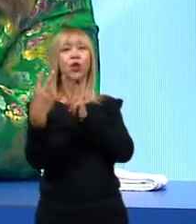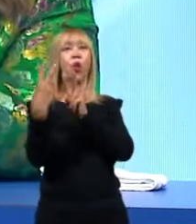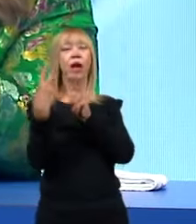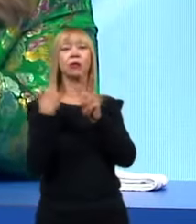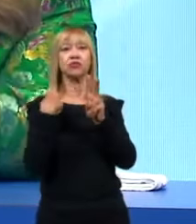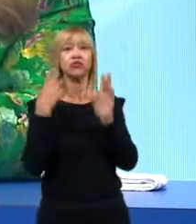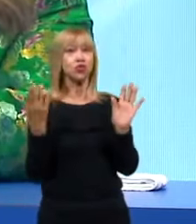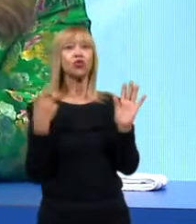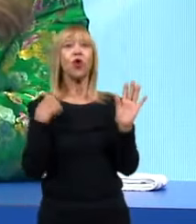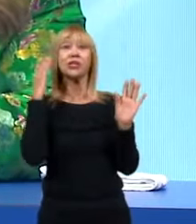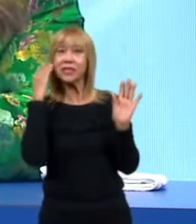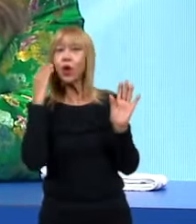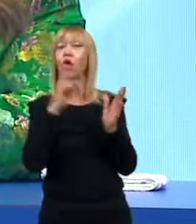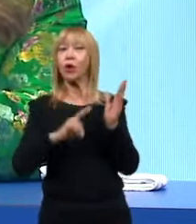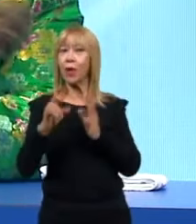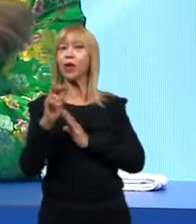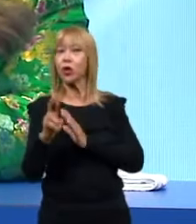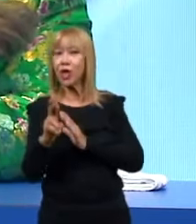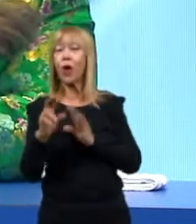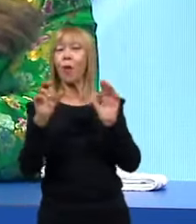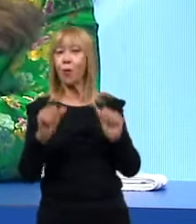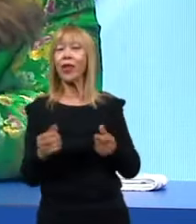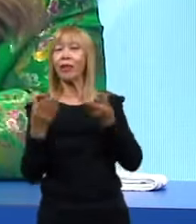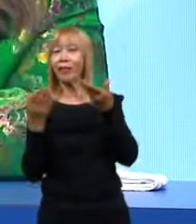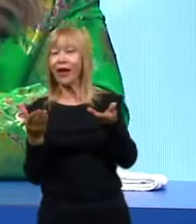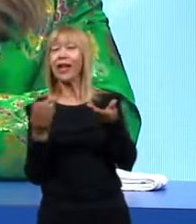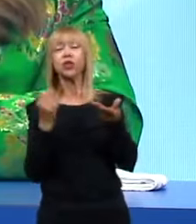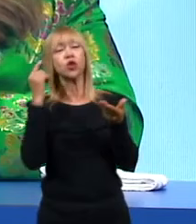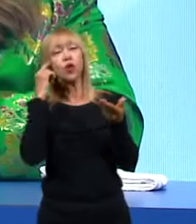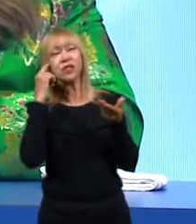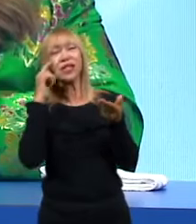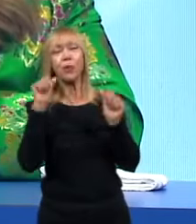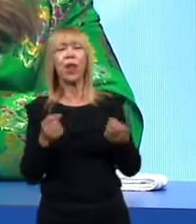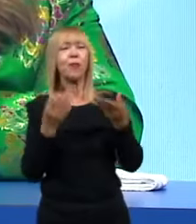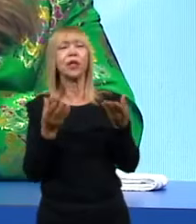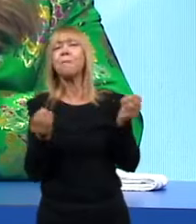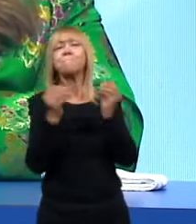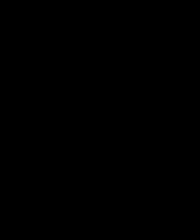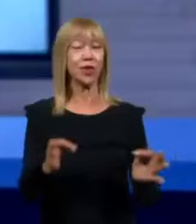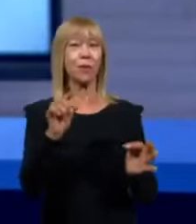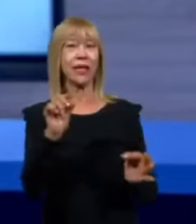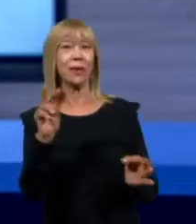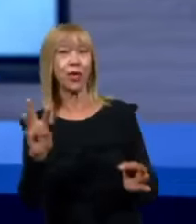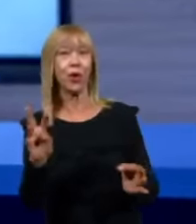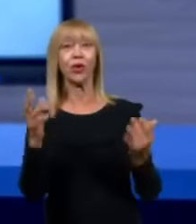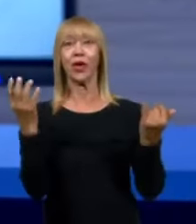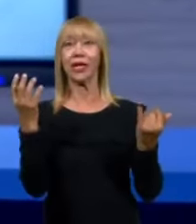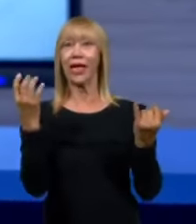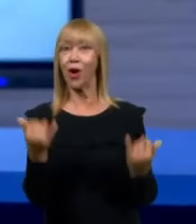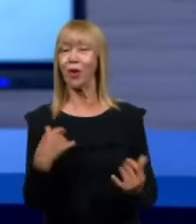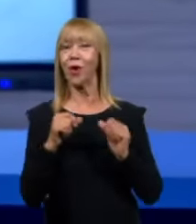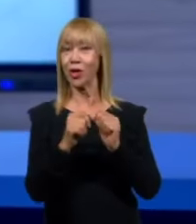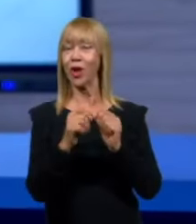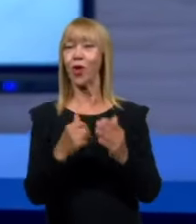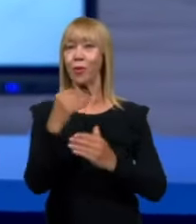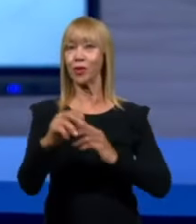jerezana, así que yo sé lo que la Universidad de Puerto Rico puede dar y estoy consciente que puede aportar mucho más a la economía de la isla. Ahora vamos a continuar con